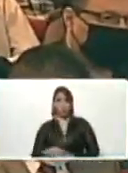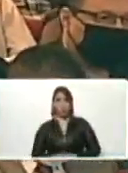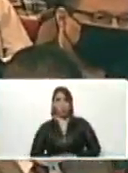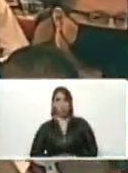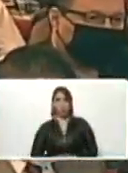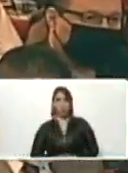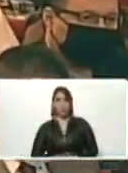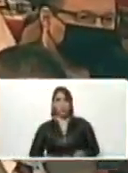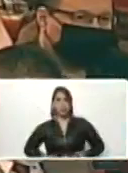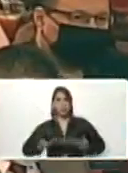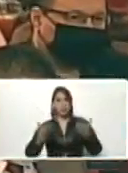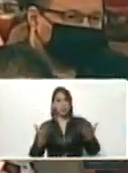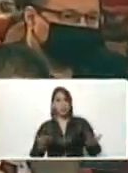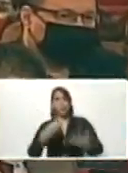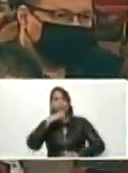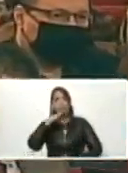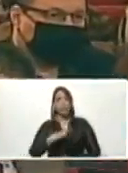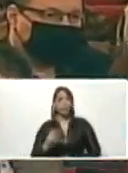traer la historia viva.